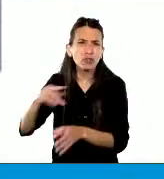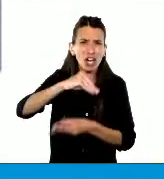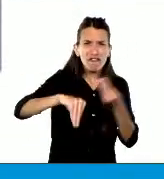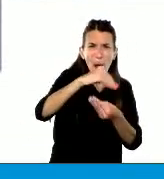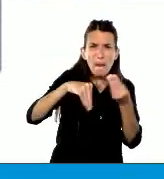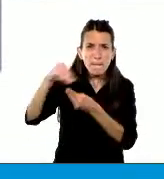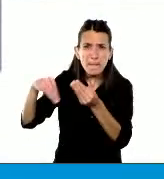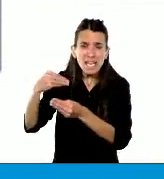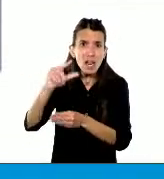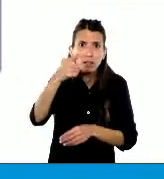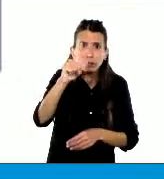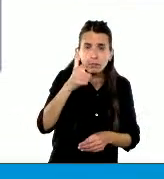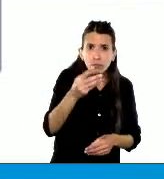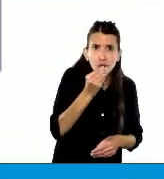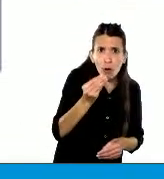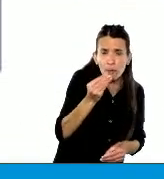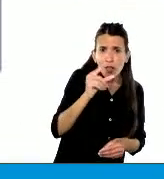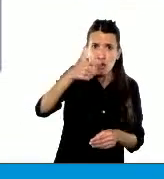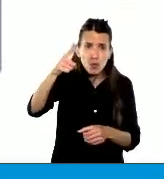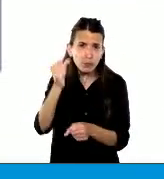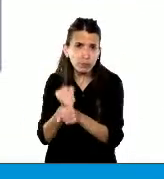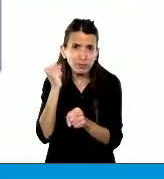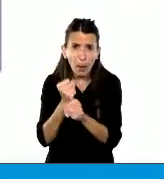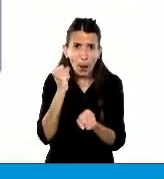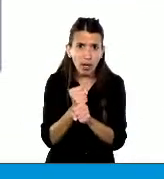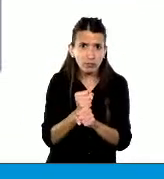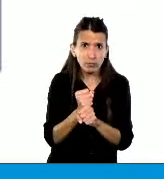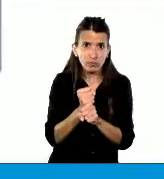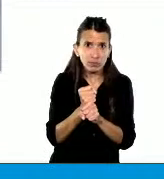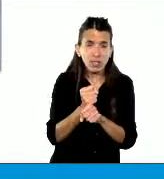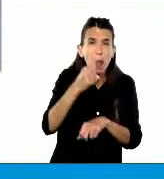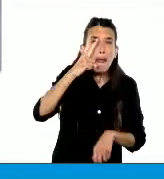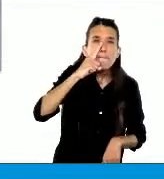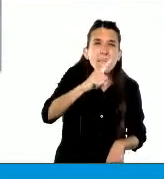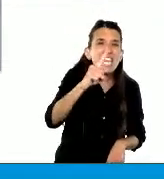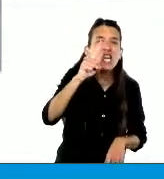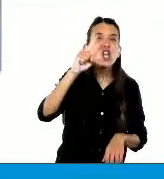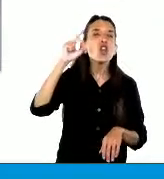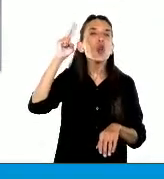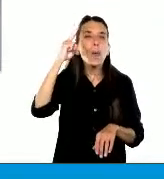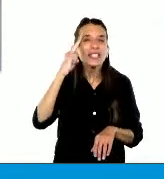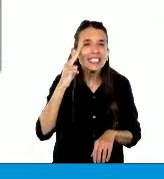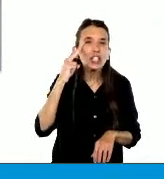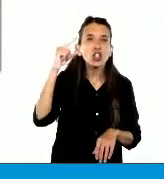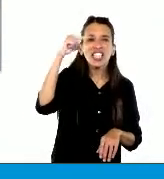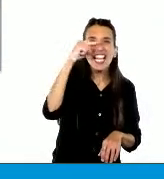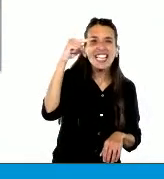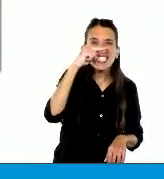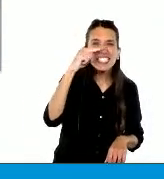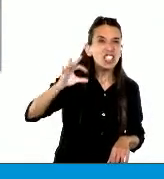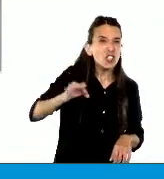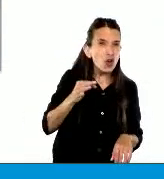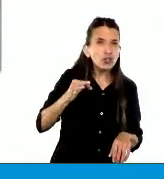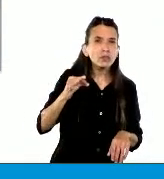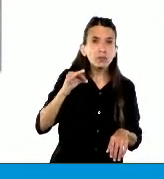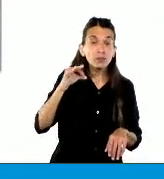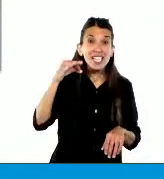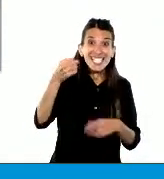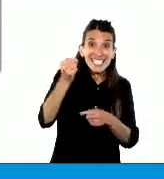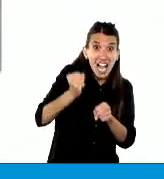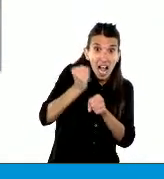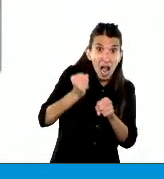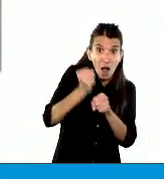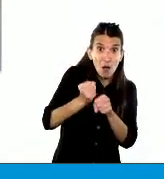un año, planteaba Rodolfo Walsh, en 1977, han reducido ustedes el salario real de los trabajadores